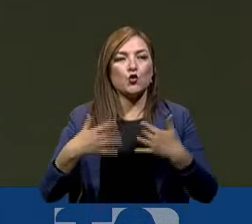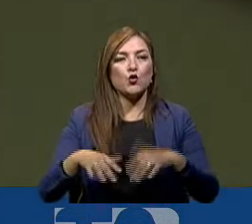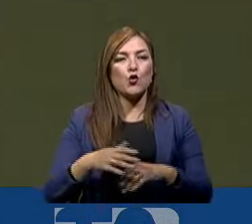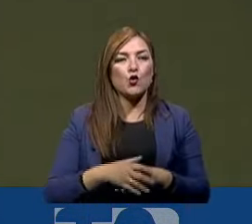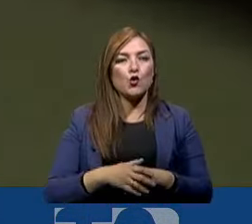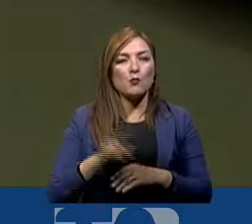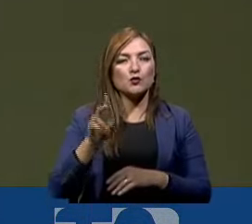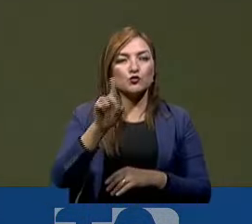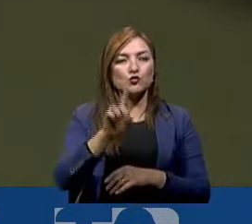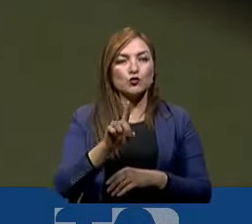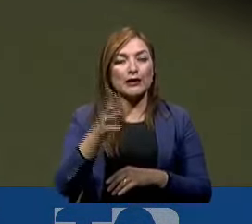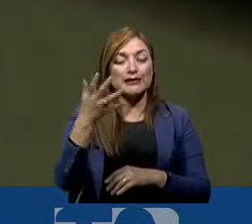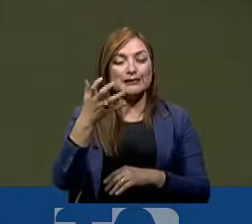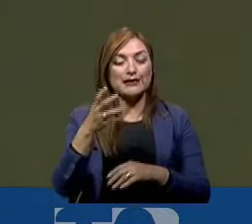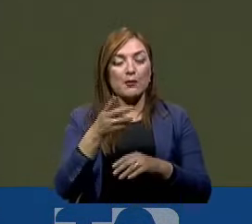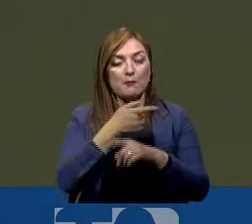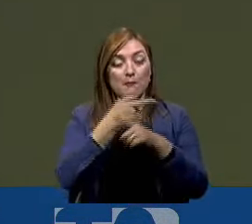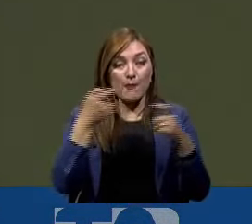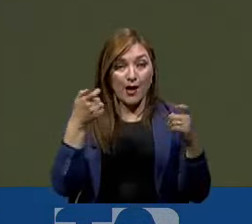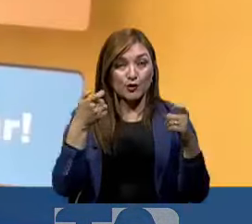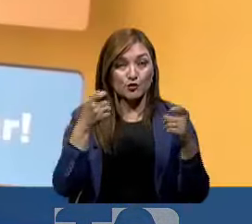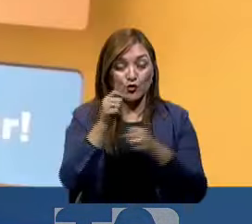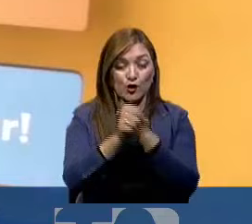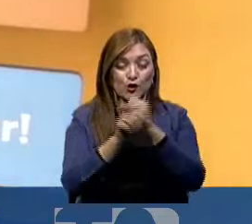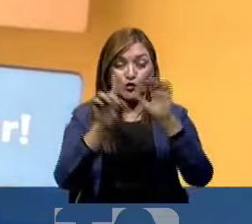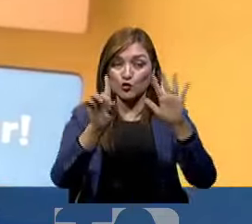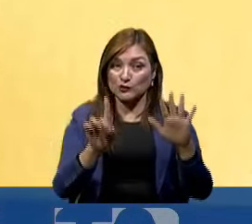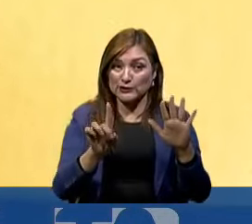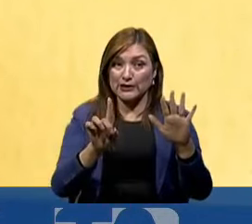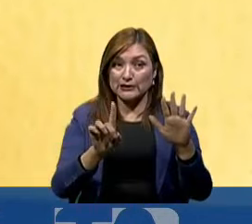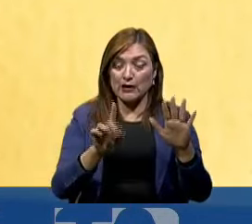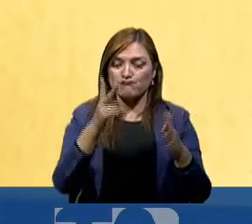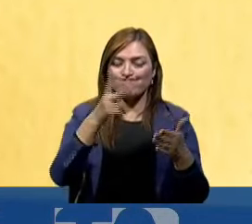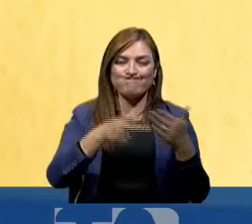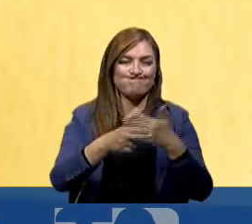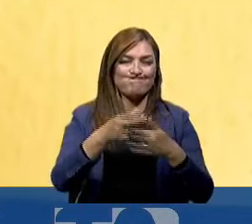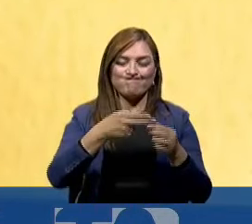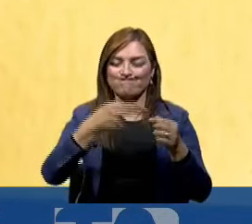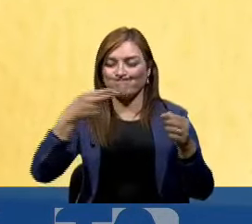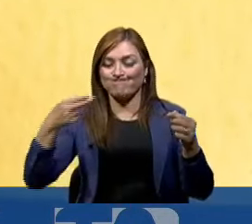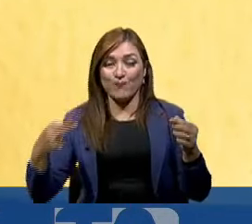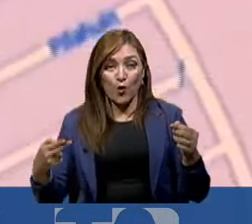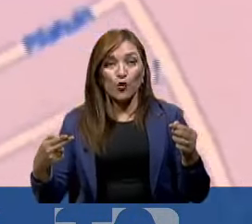La razón, según la empresa española que operó por 6 años en nuestro país, es porque el